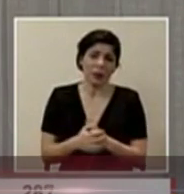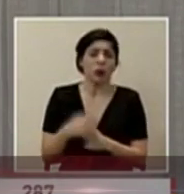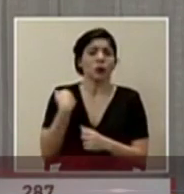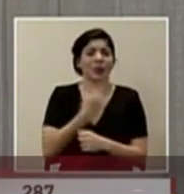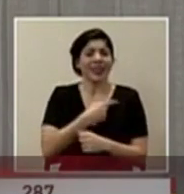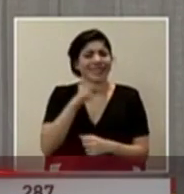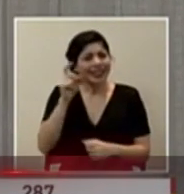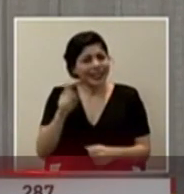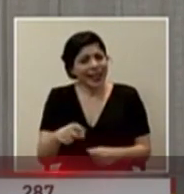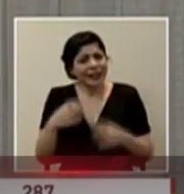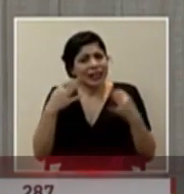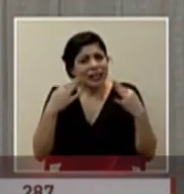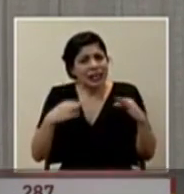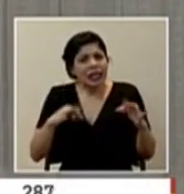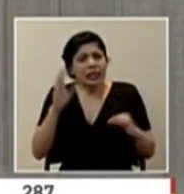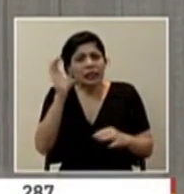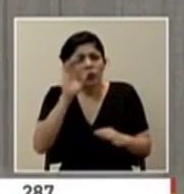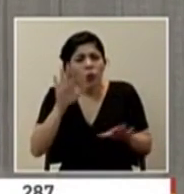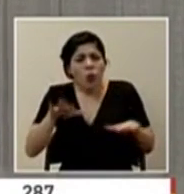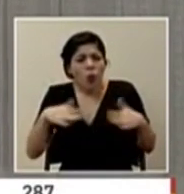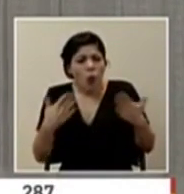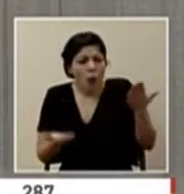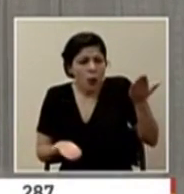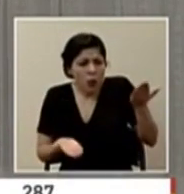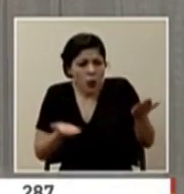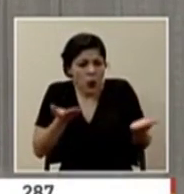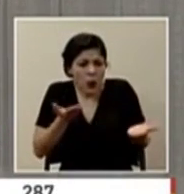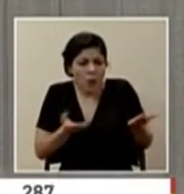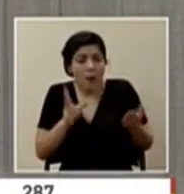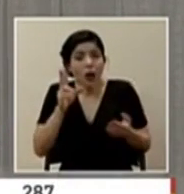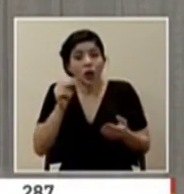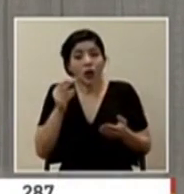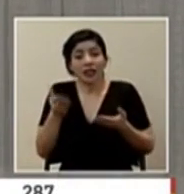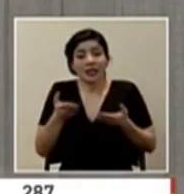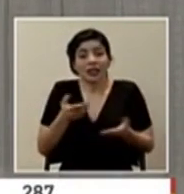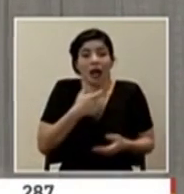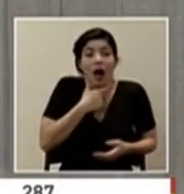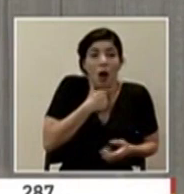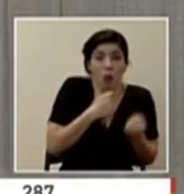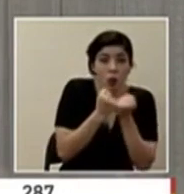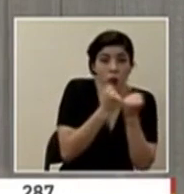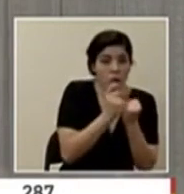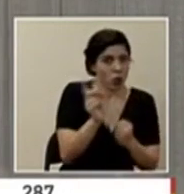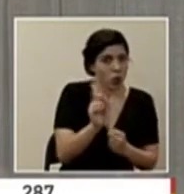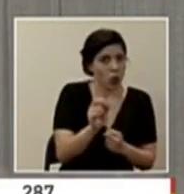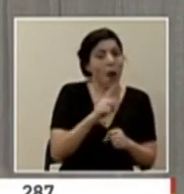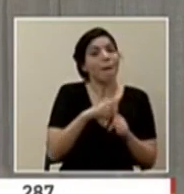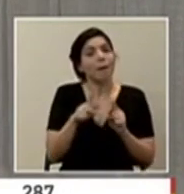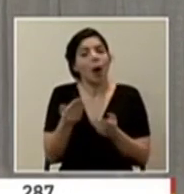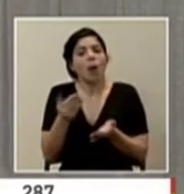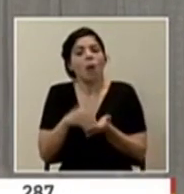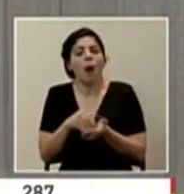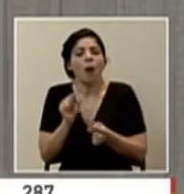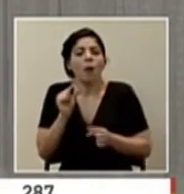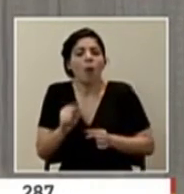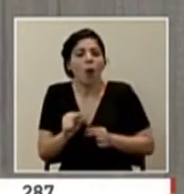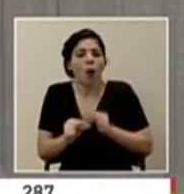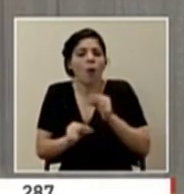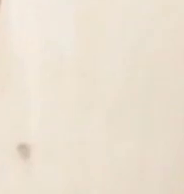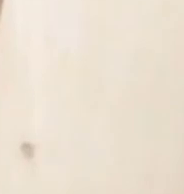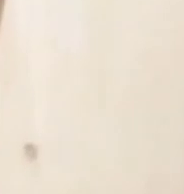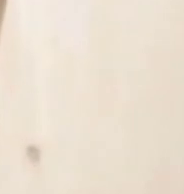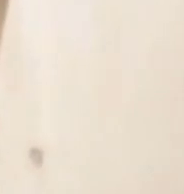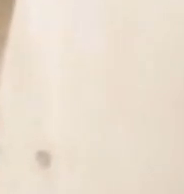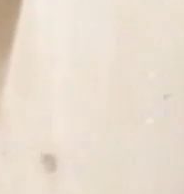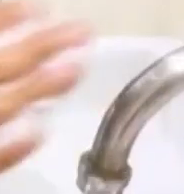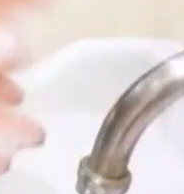que tratar de ir buscando ese equilibrio que nos permita no saturar los servicios, pero que sí podamos ir tomando actividades para